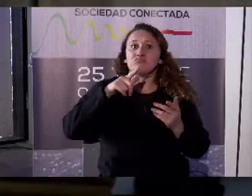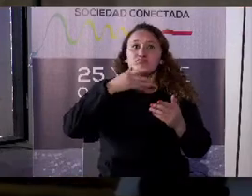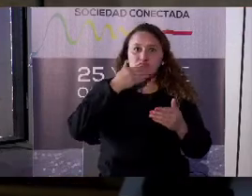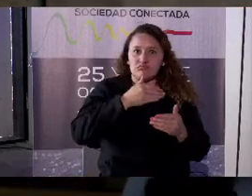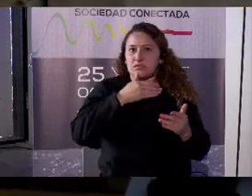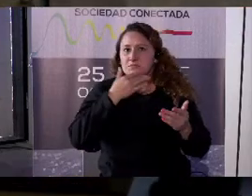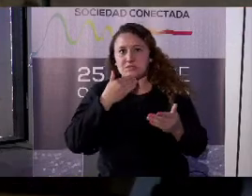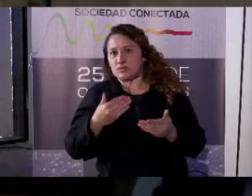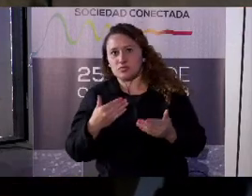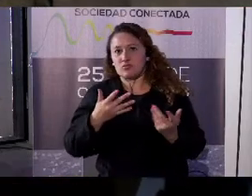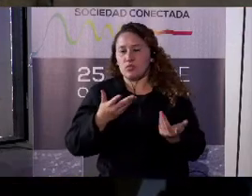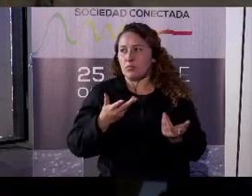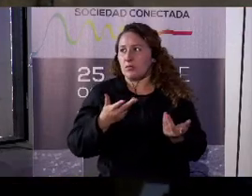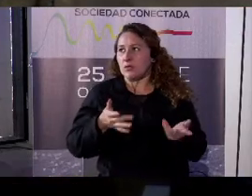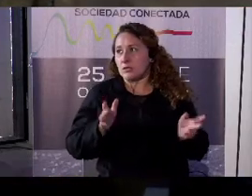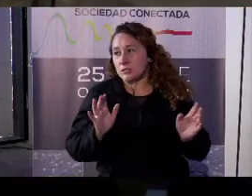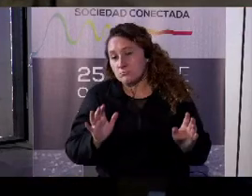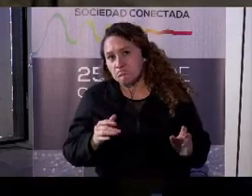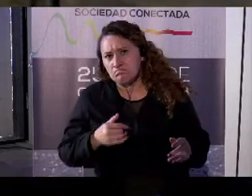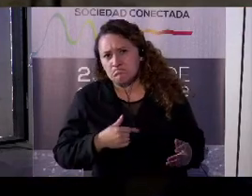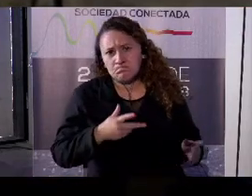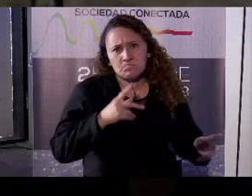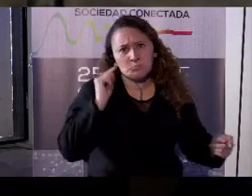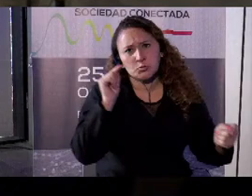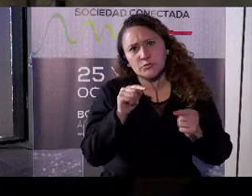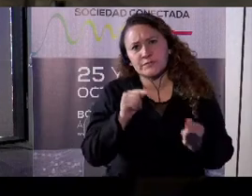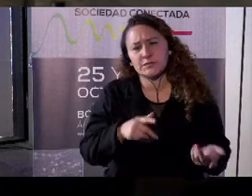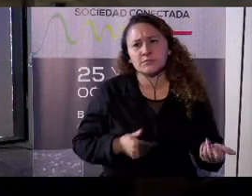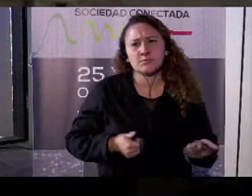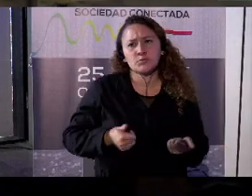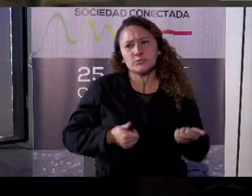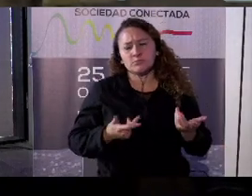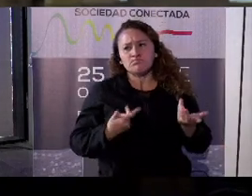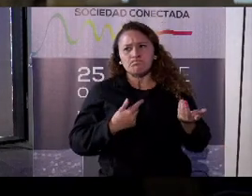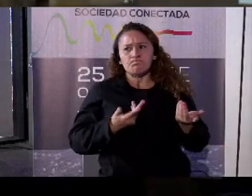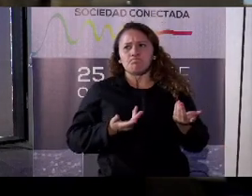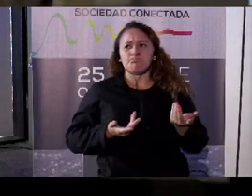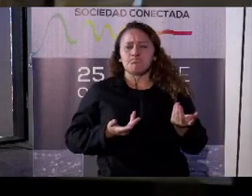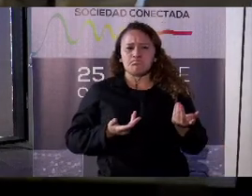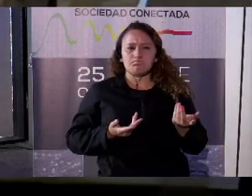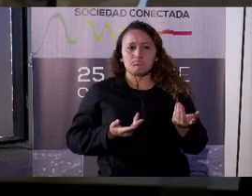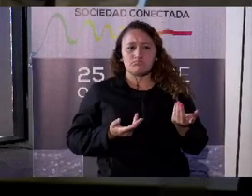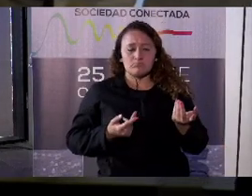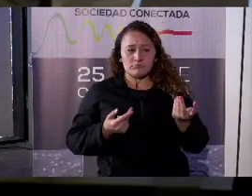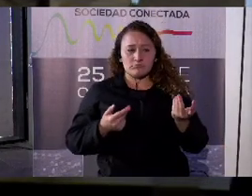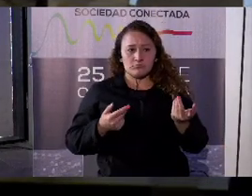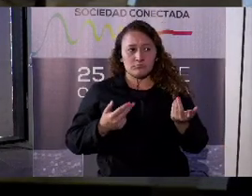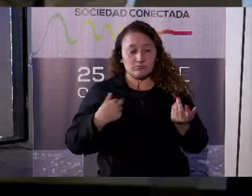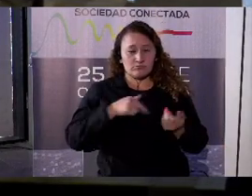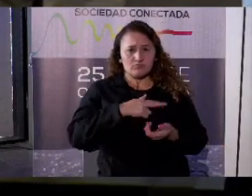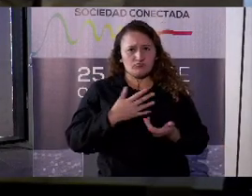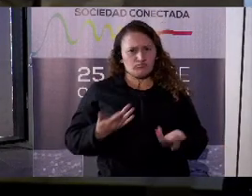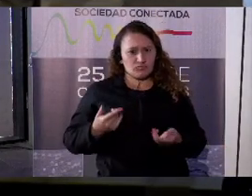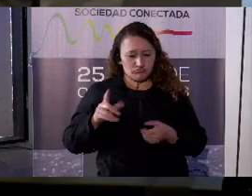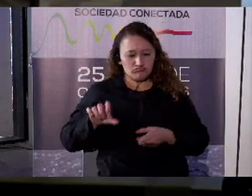licenciado desde el punto de vista de nuestro nosotros apoyamos